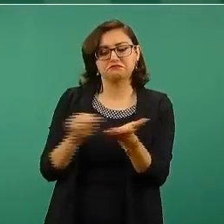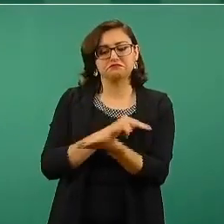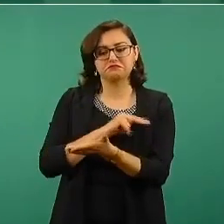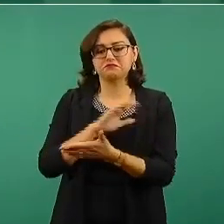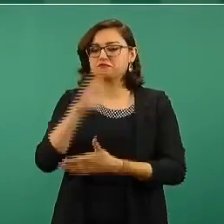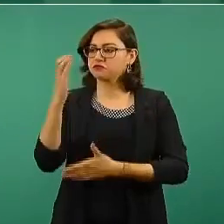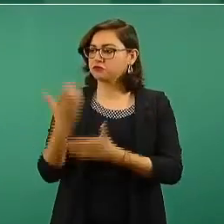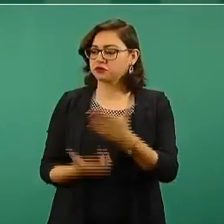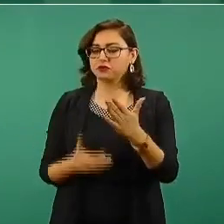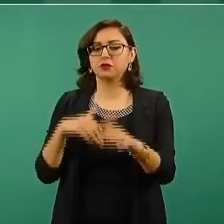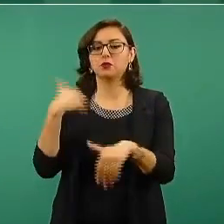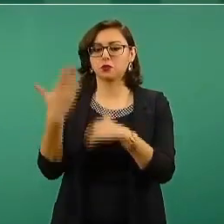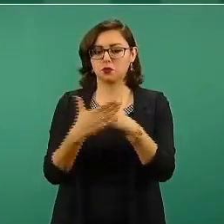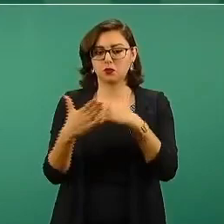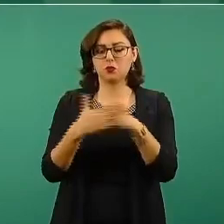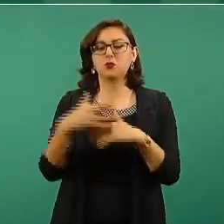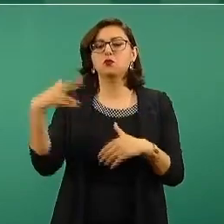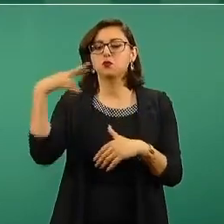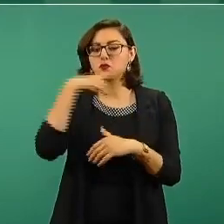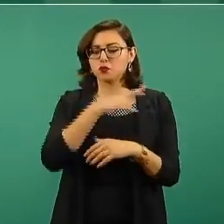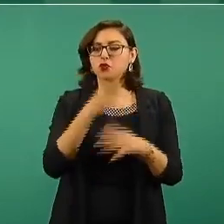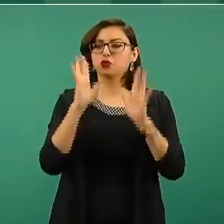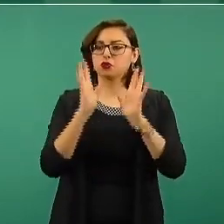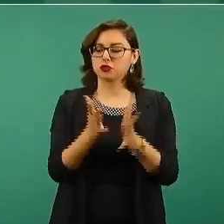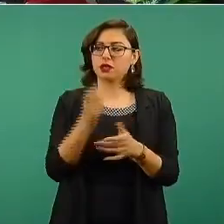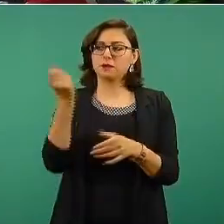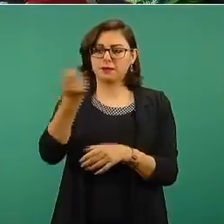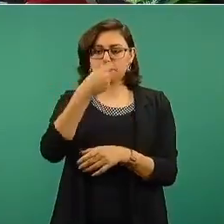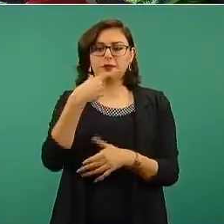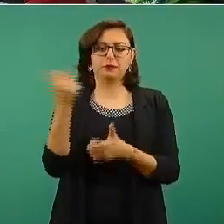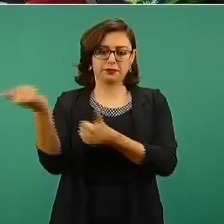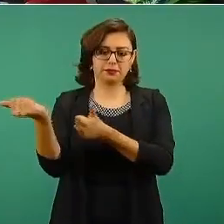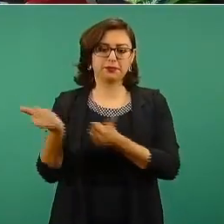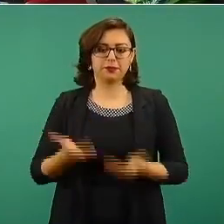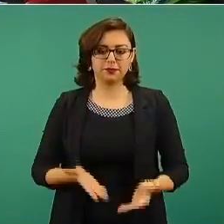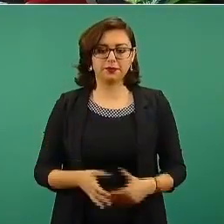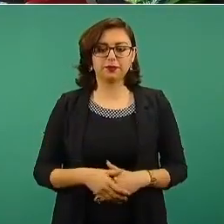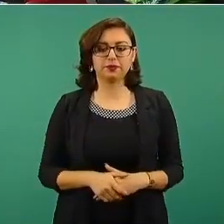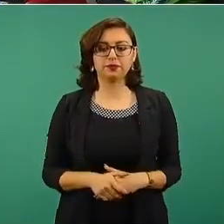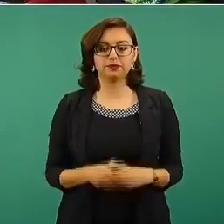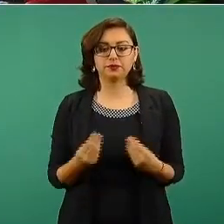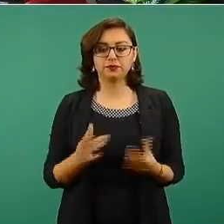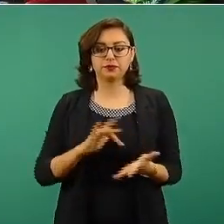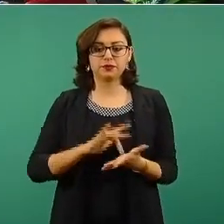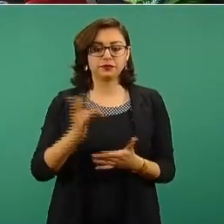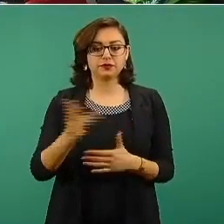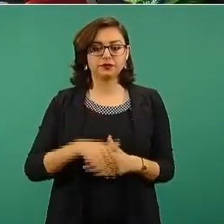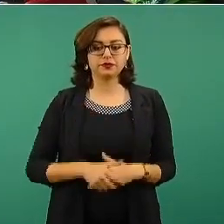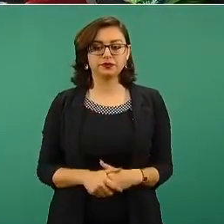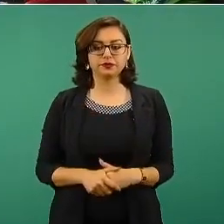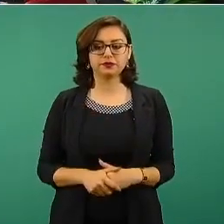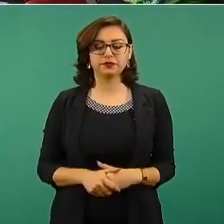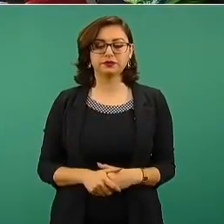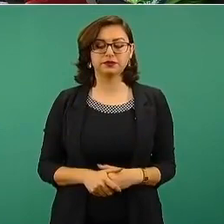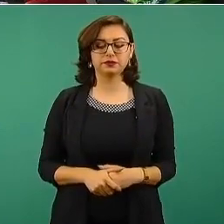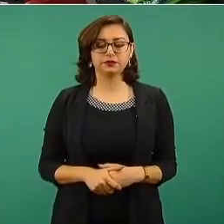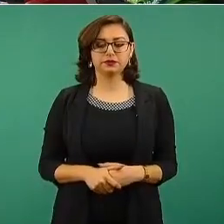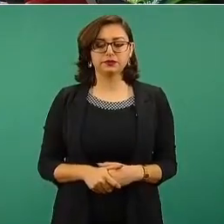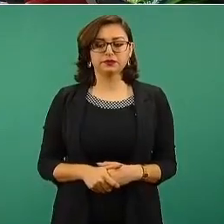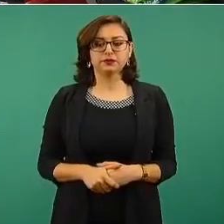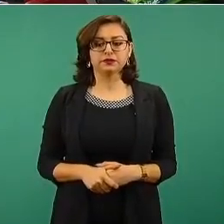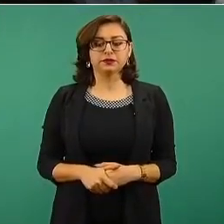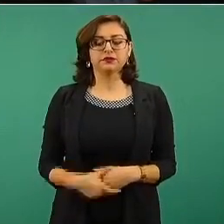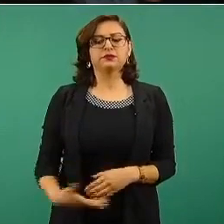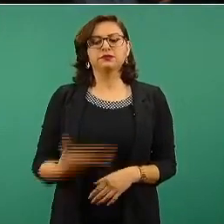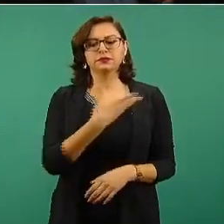conclusión, y tenerlos pronto en un abasto en cuestión de semanas. Muchas gracias. Presidente, al respecto justo